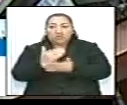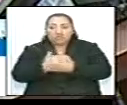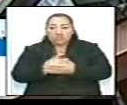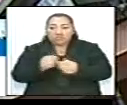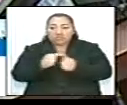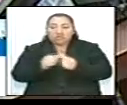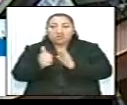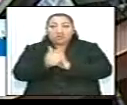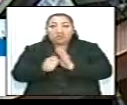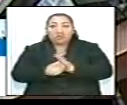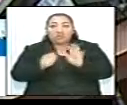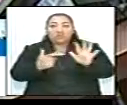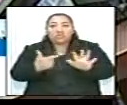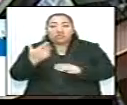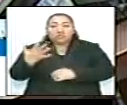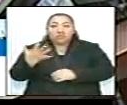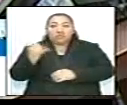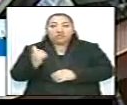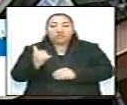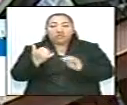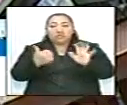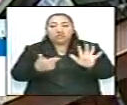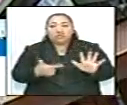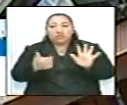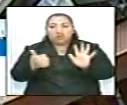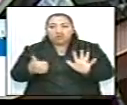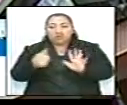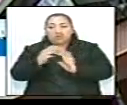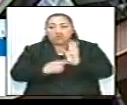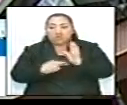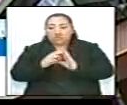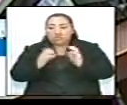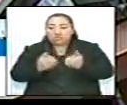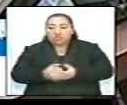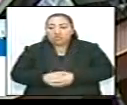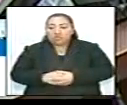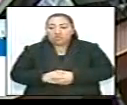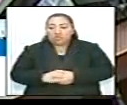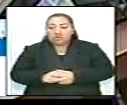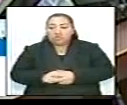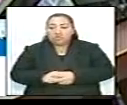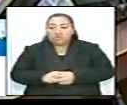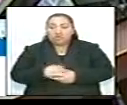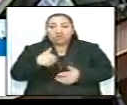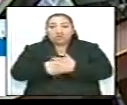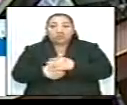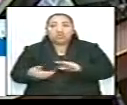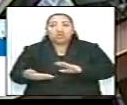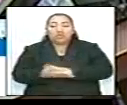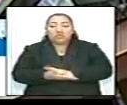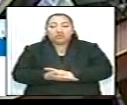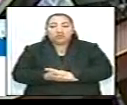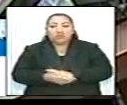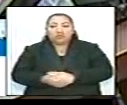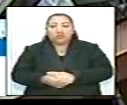en los artículos 75 y 76 del reglamento del Congreso son archivados de pleno.